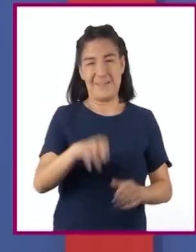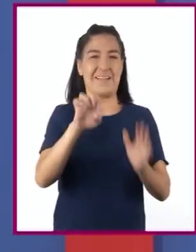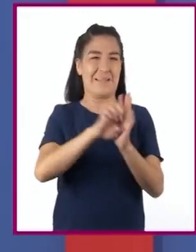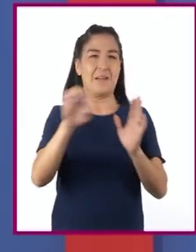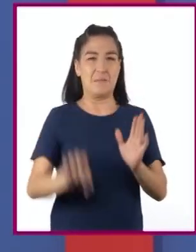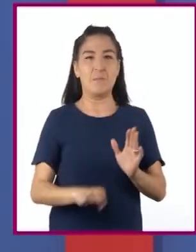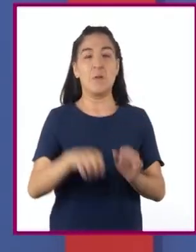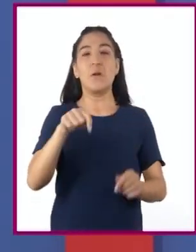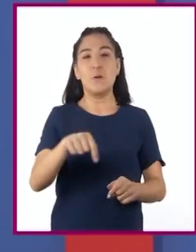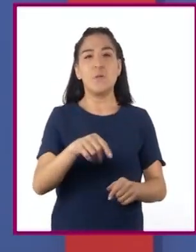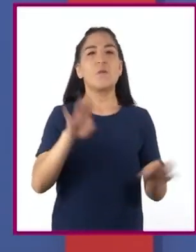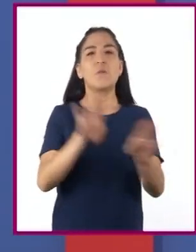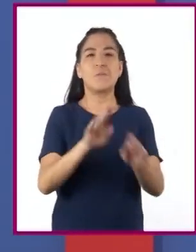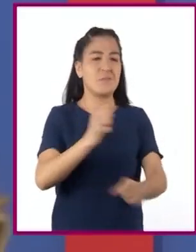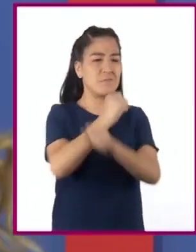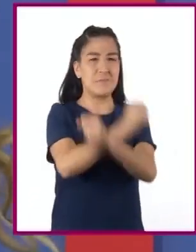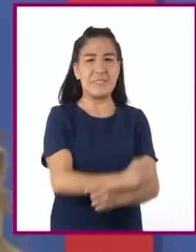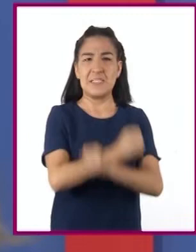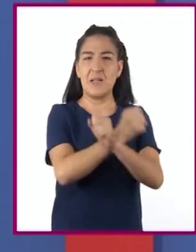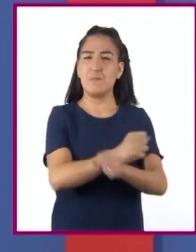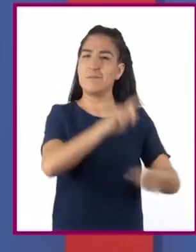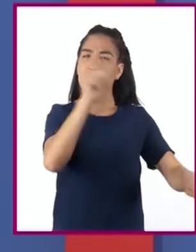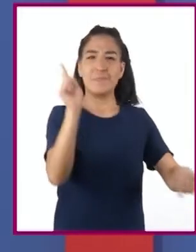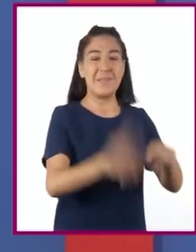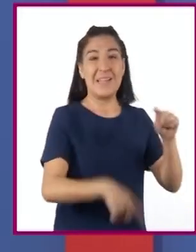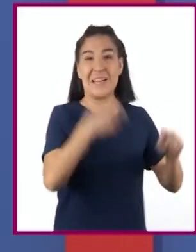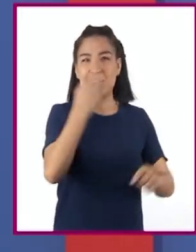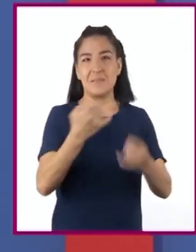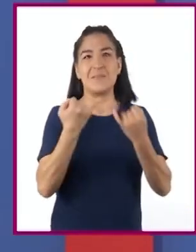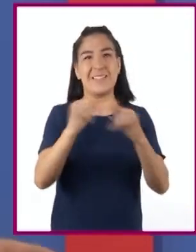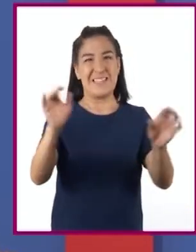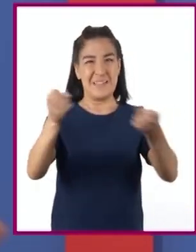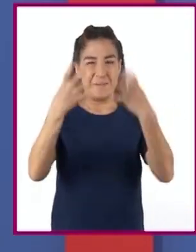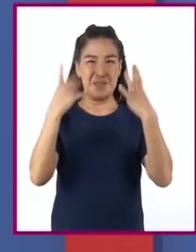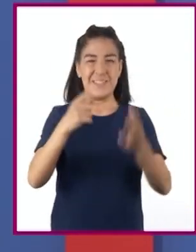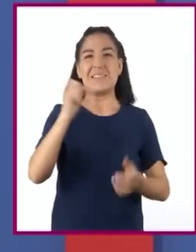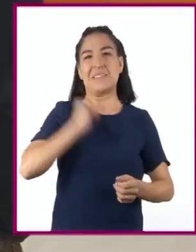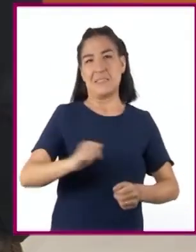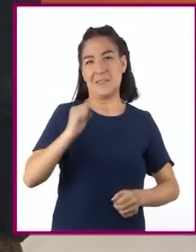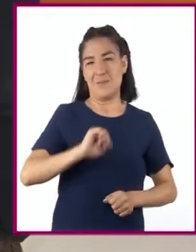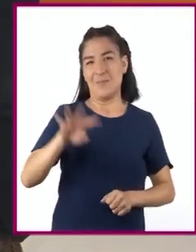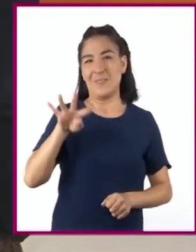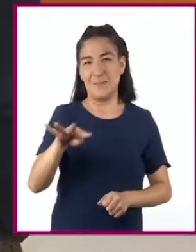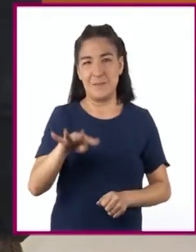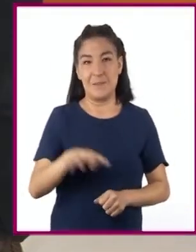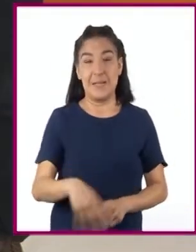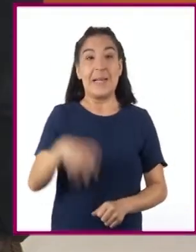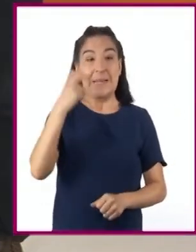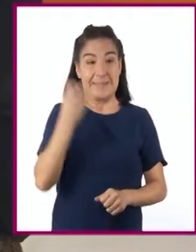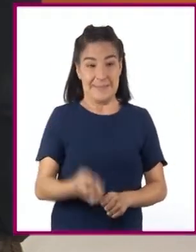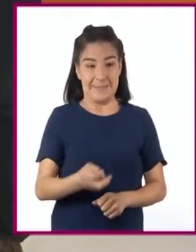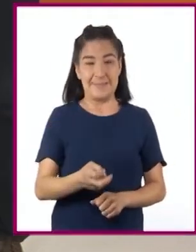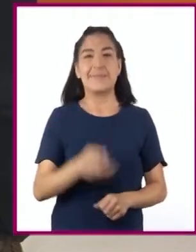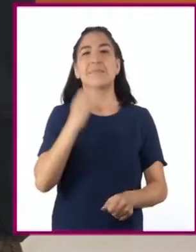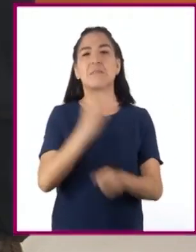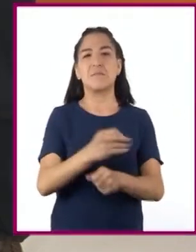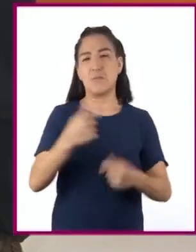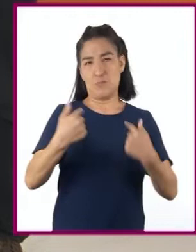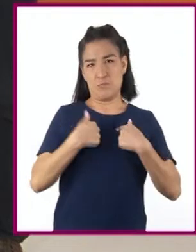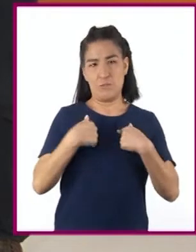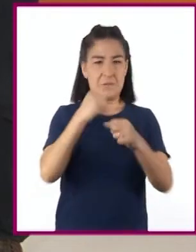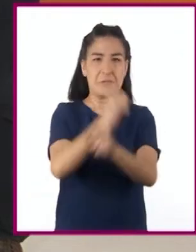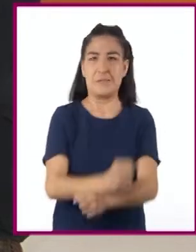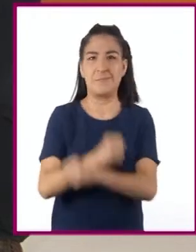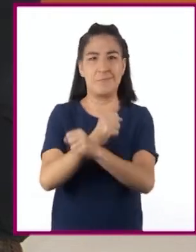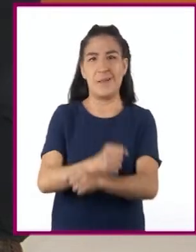ejemplo, suprimió la esclavitud desde el movimiento de la independencia en el siglo XIX. En este sentido, yo no soy esclava de